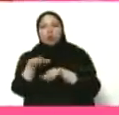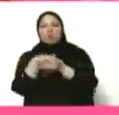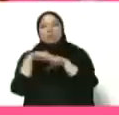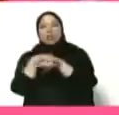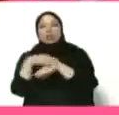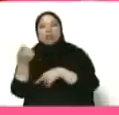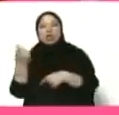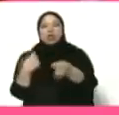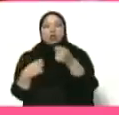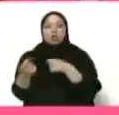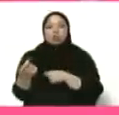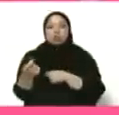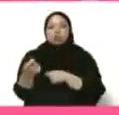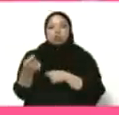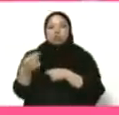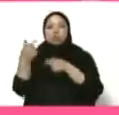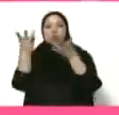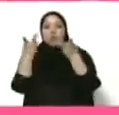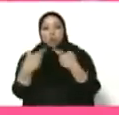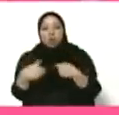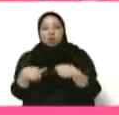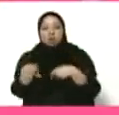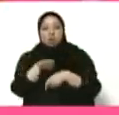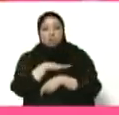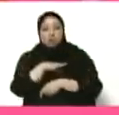a mí? ¿Cuántos me tocan a mí?